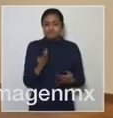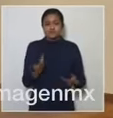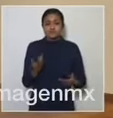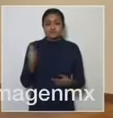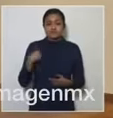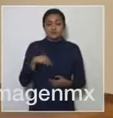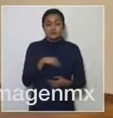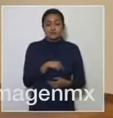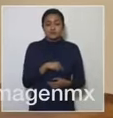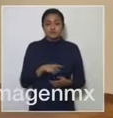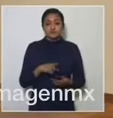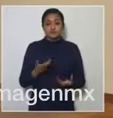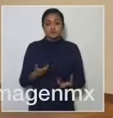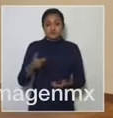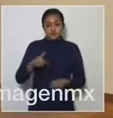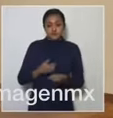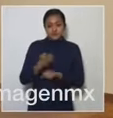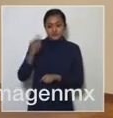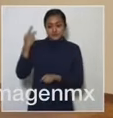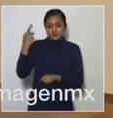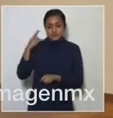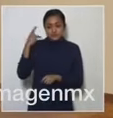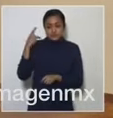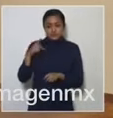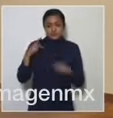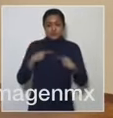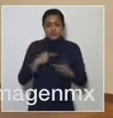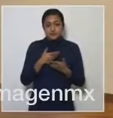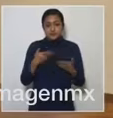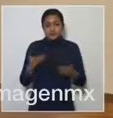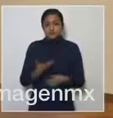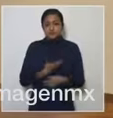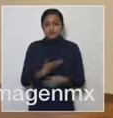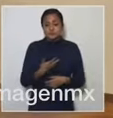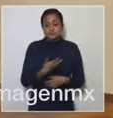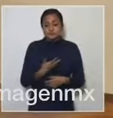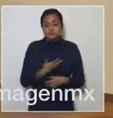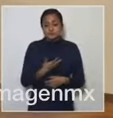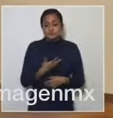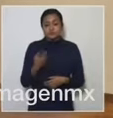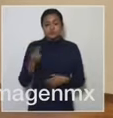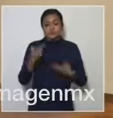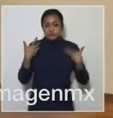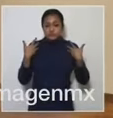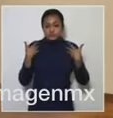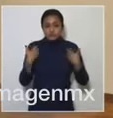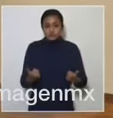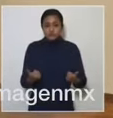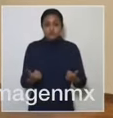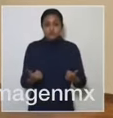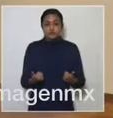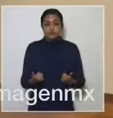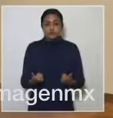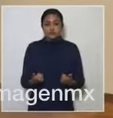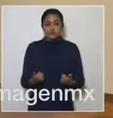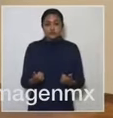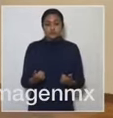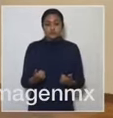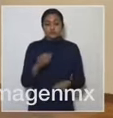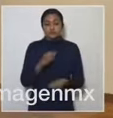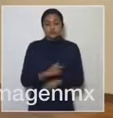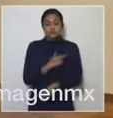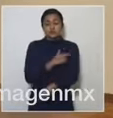Nosotros en el Estado, la gente en el Estado, tiene que entenderlo como un padecimiento que vamos